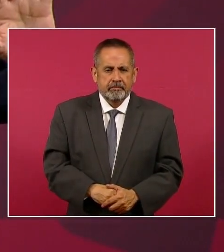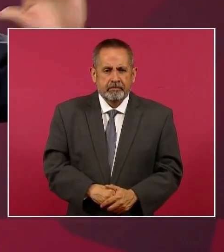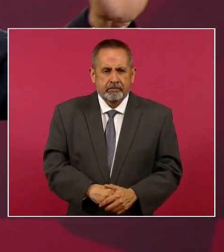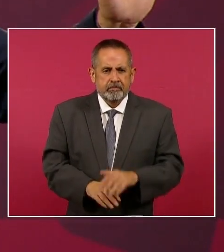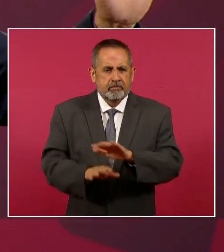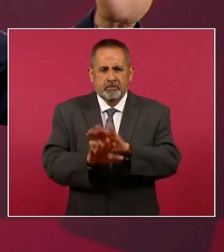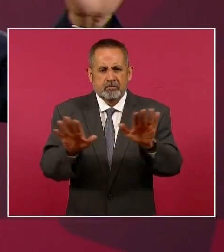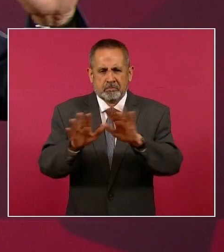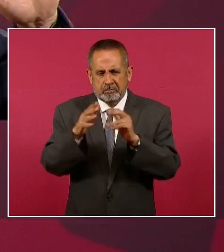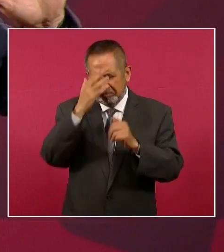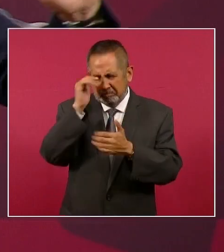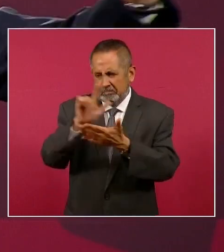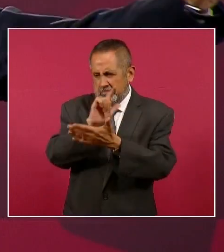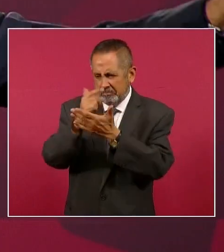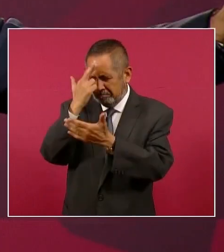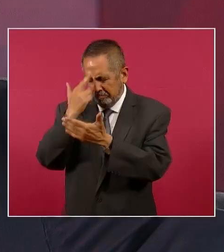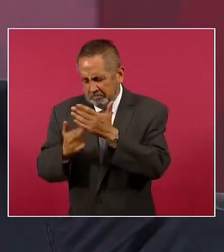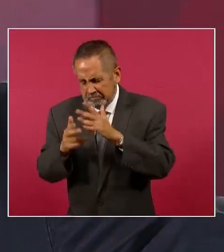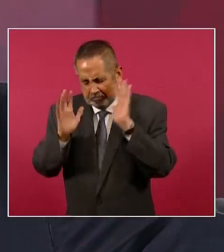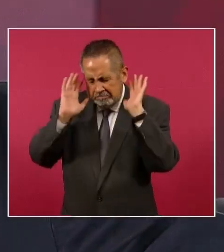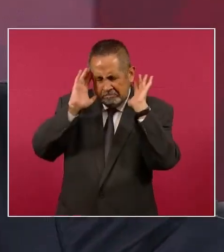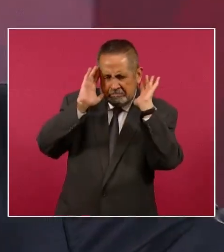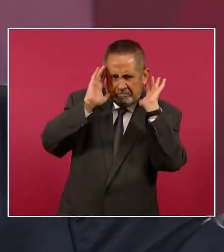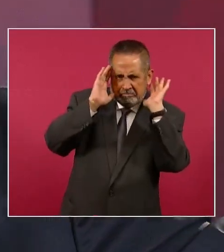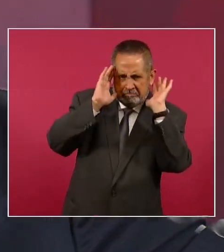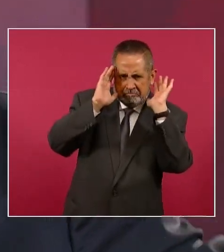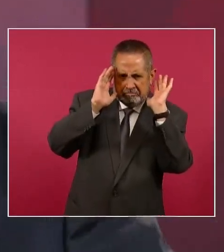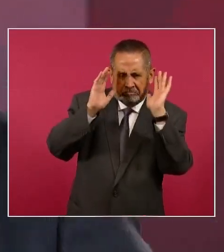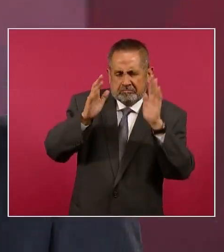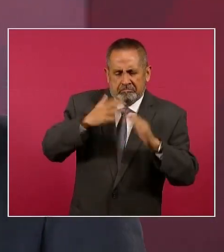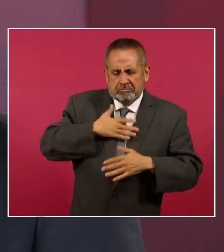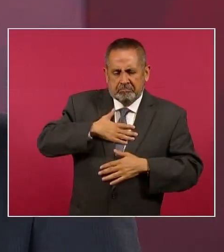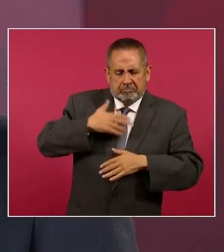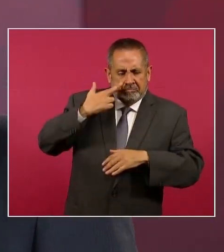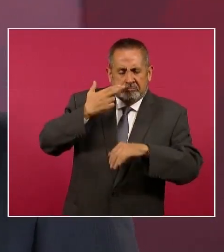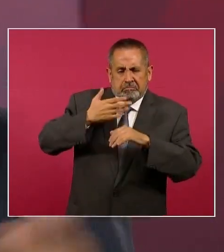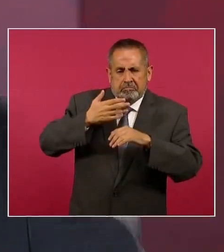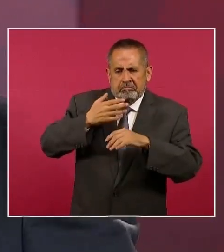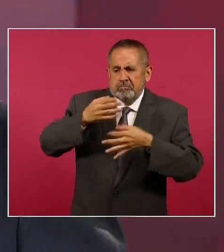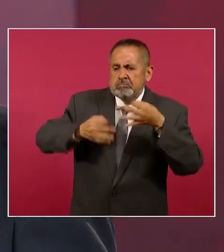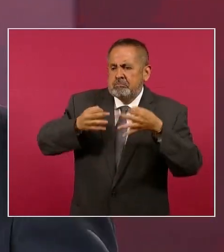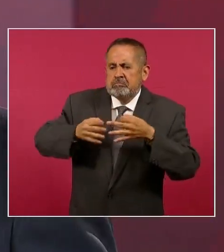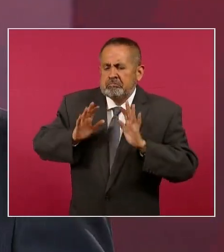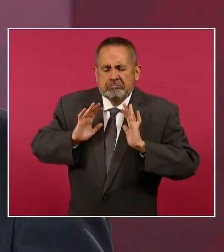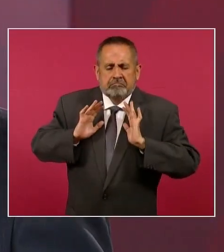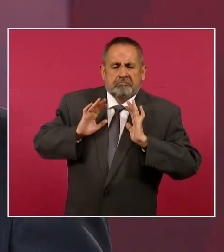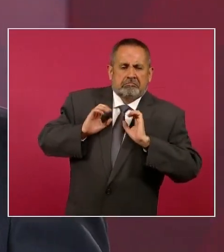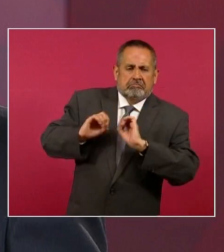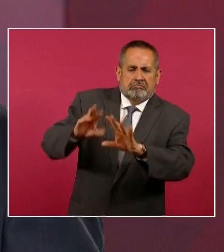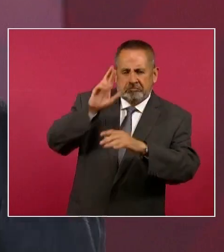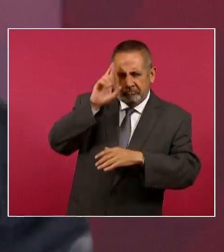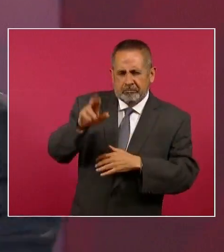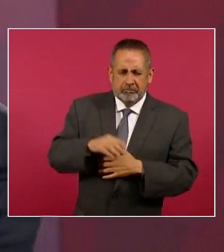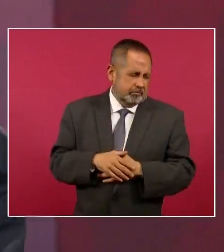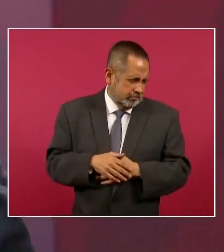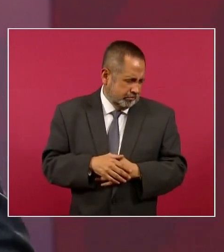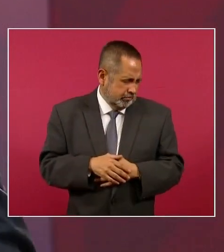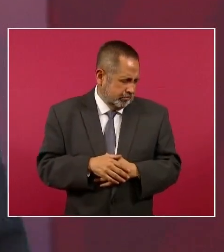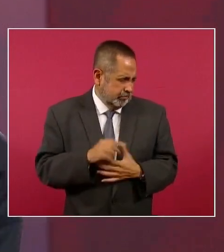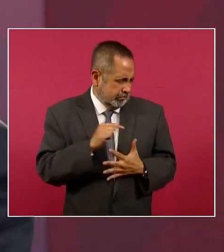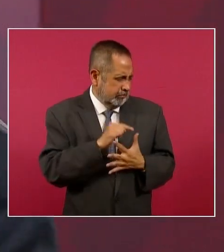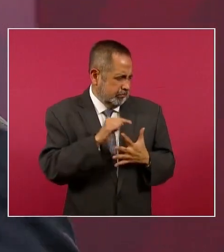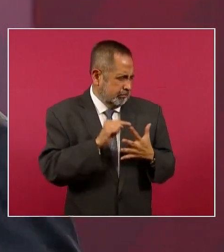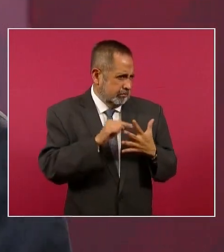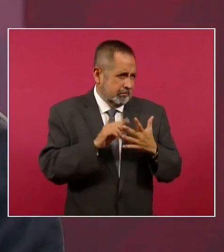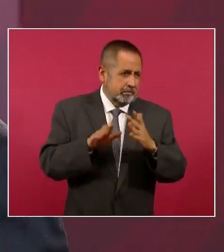si haya cometido delito, no me corresponde. Me llama la atención que lo estén acusando